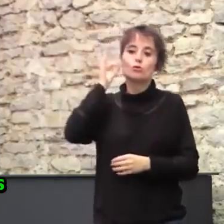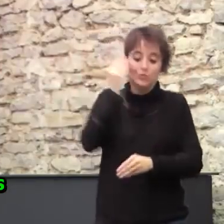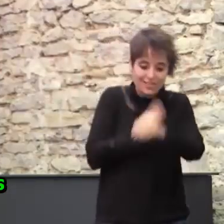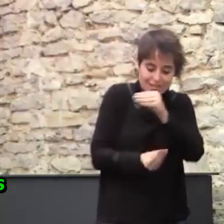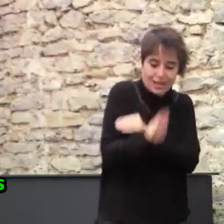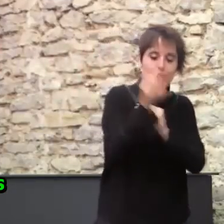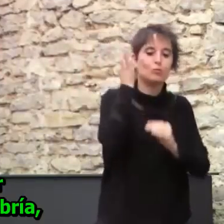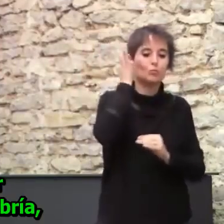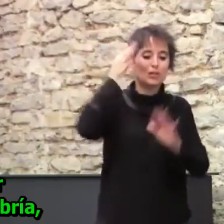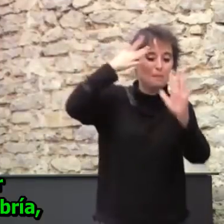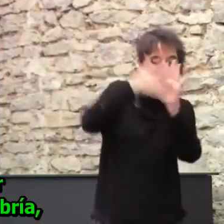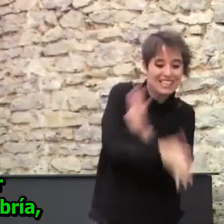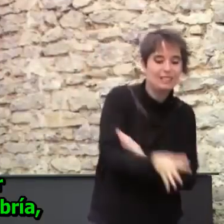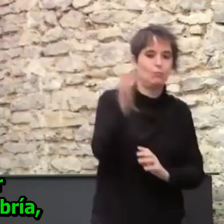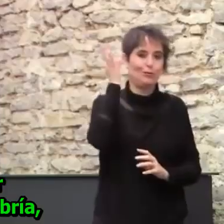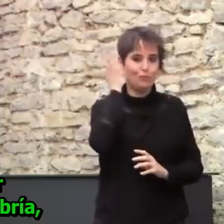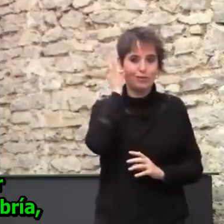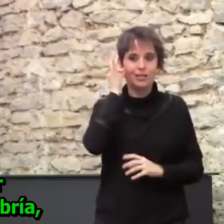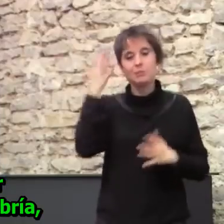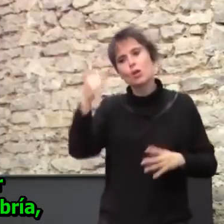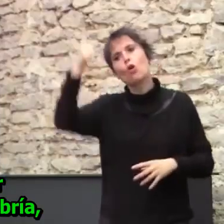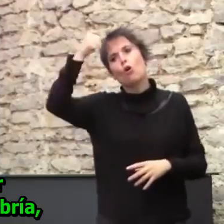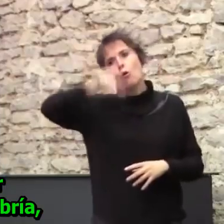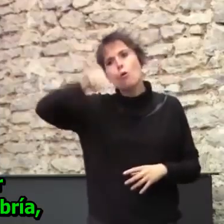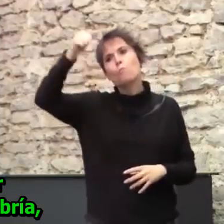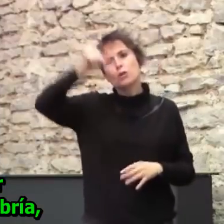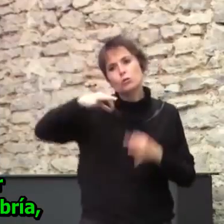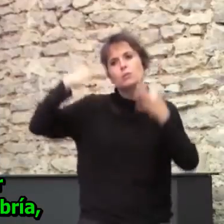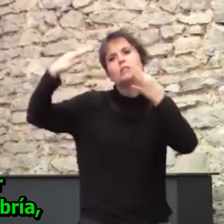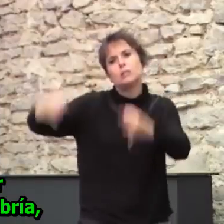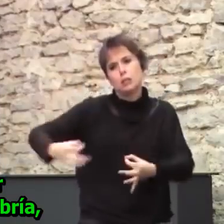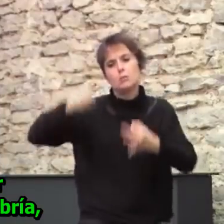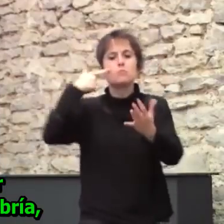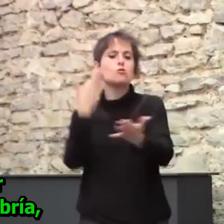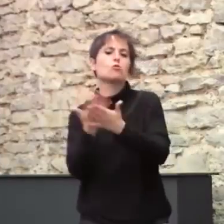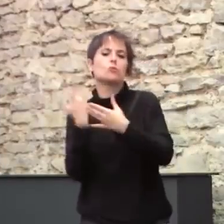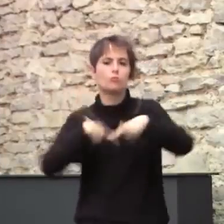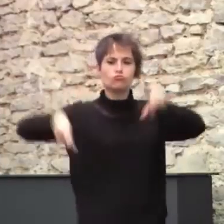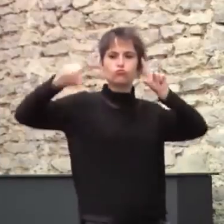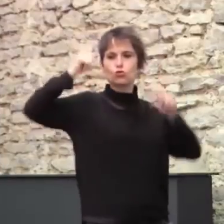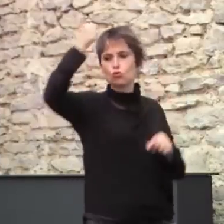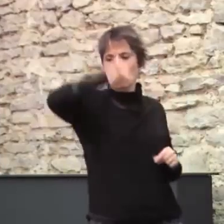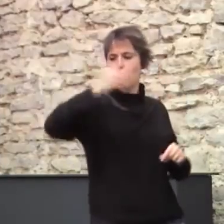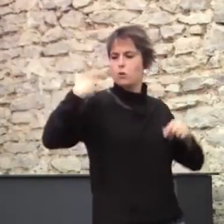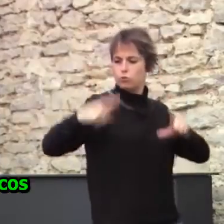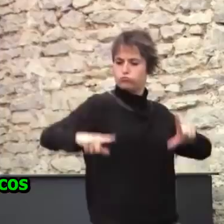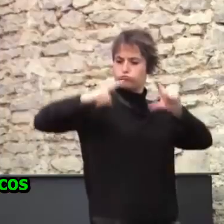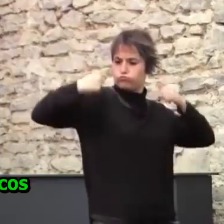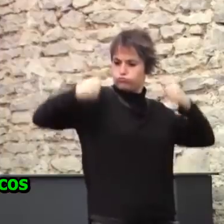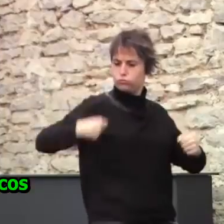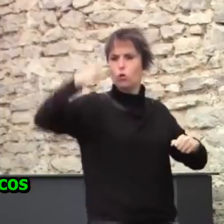nacemos mujeres y somos siempre mujeres, pero los hombres tienen que estar constantemente demostrando su hombría, demostrando su virilidad